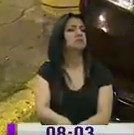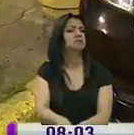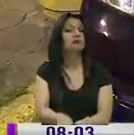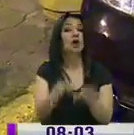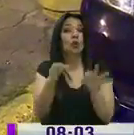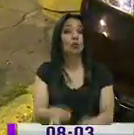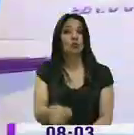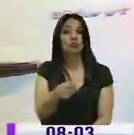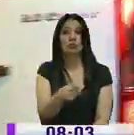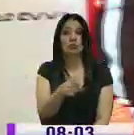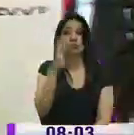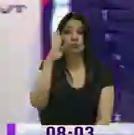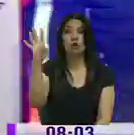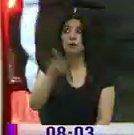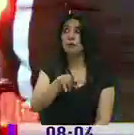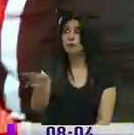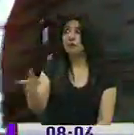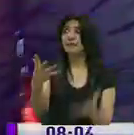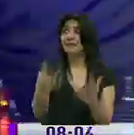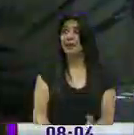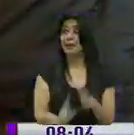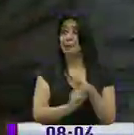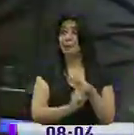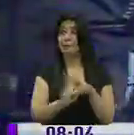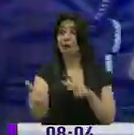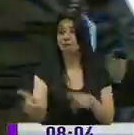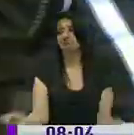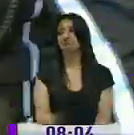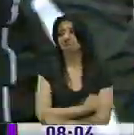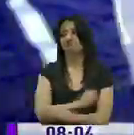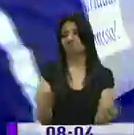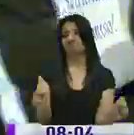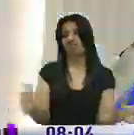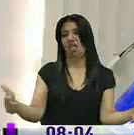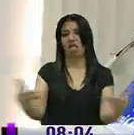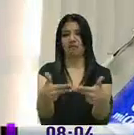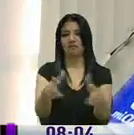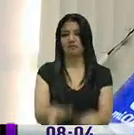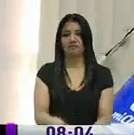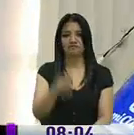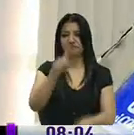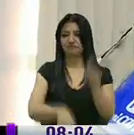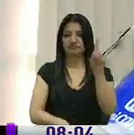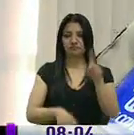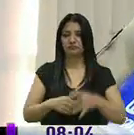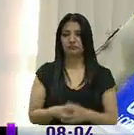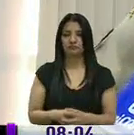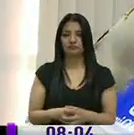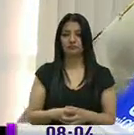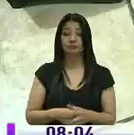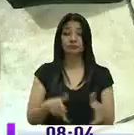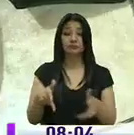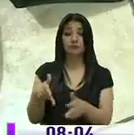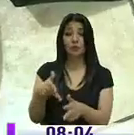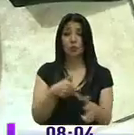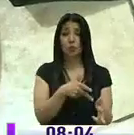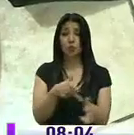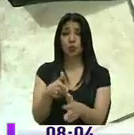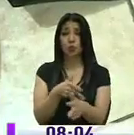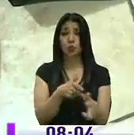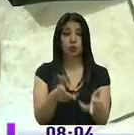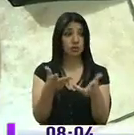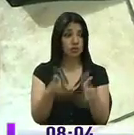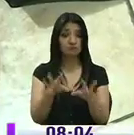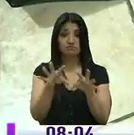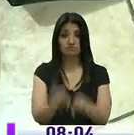de los uniformados intentaron huir pero no llegaron muy lejos una persecución ininterrumpida las cosas que se